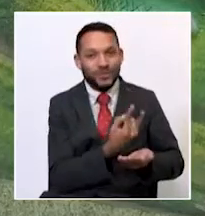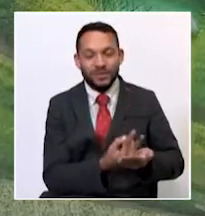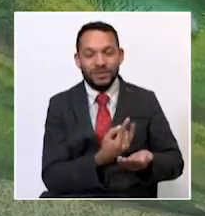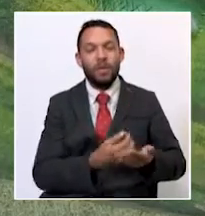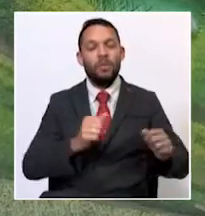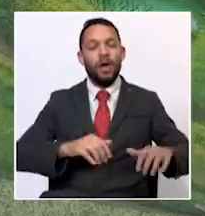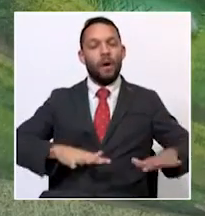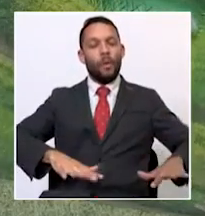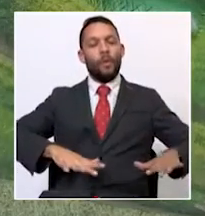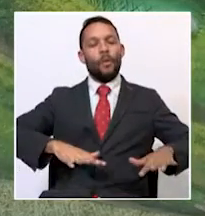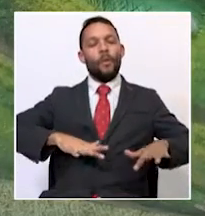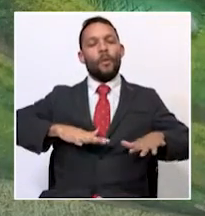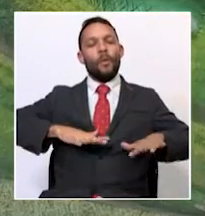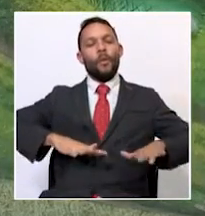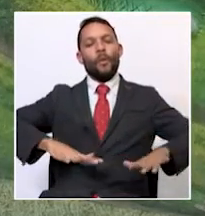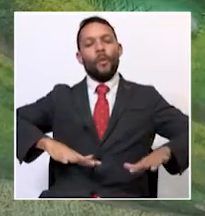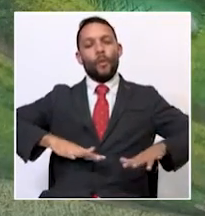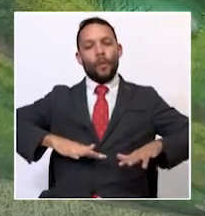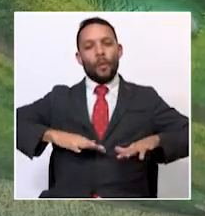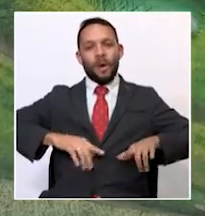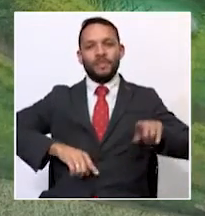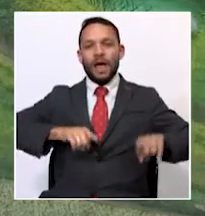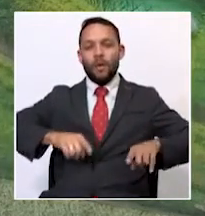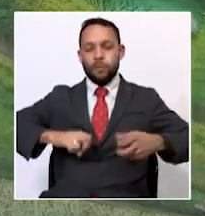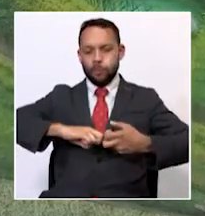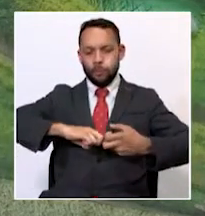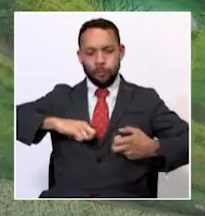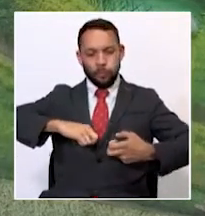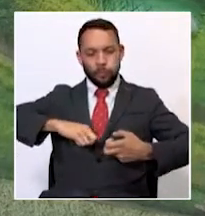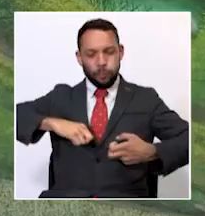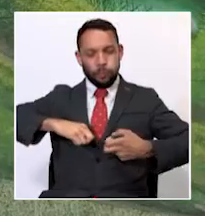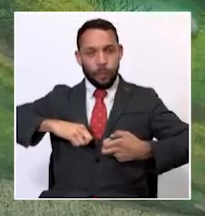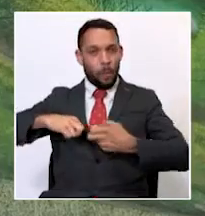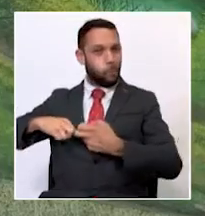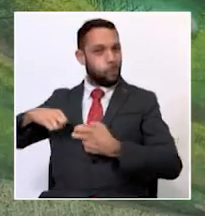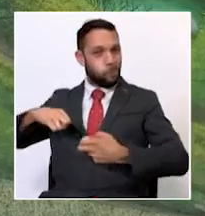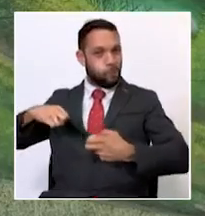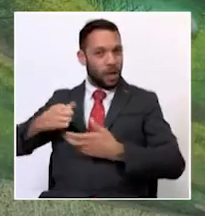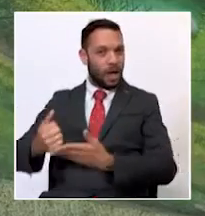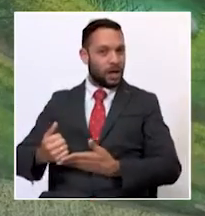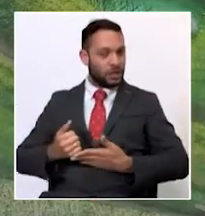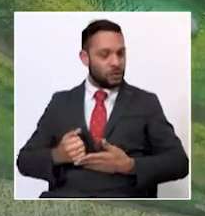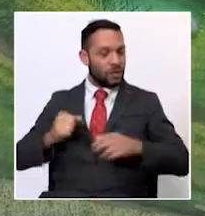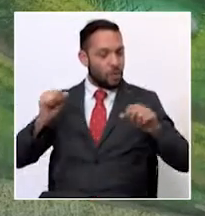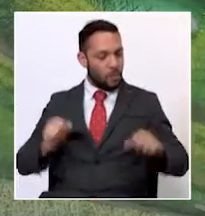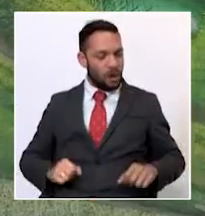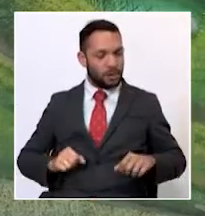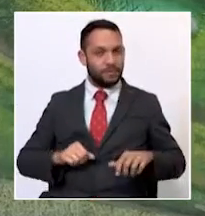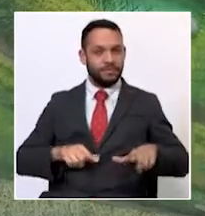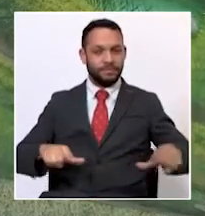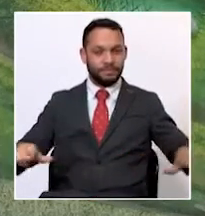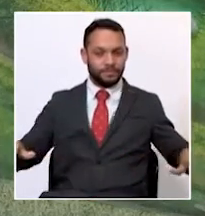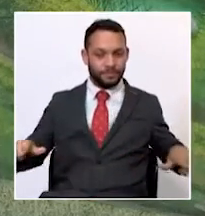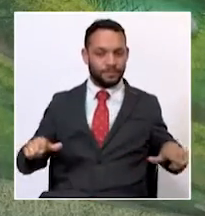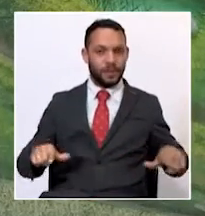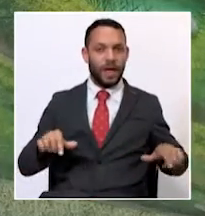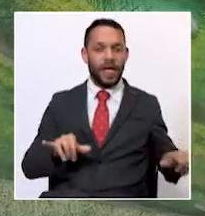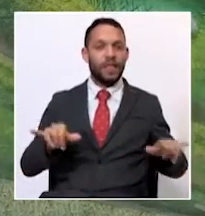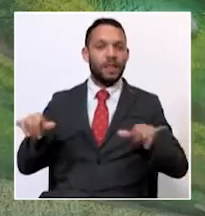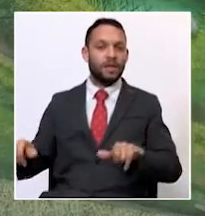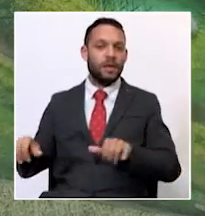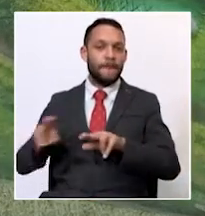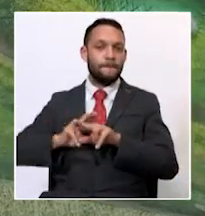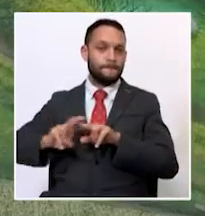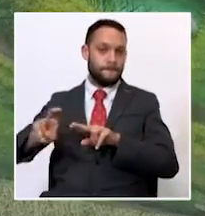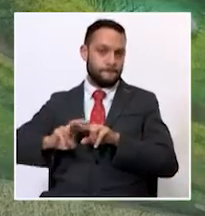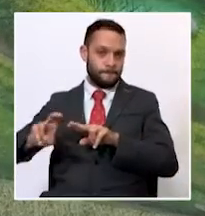sistema osteoarticular, se llama piscina. ¿Y por qué piscina? ¿Por qué tenemos esto en Manizales? ¿Por qué tenemos esto en Dos